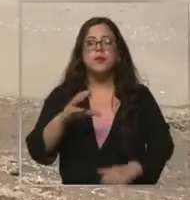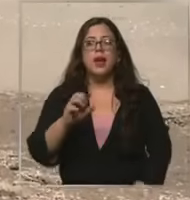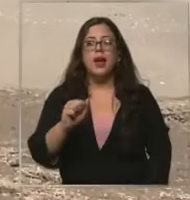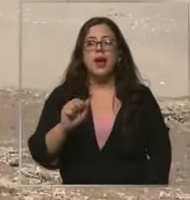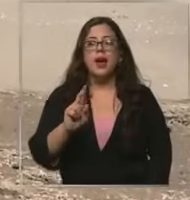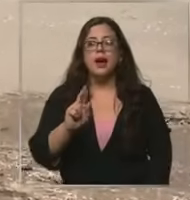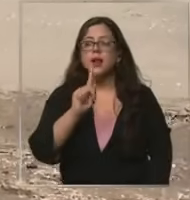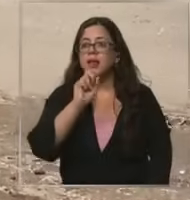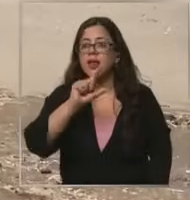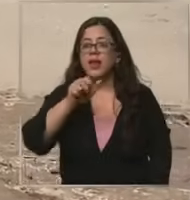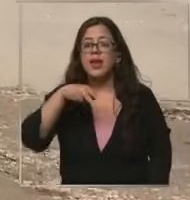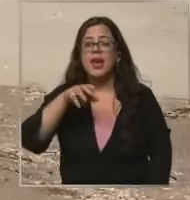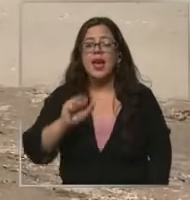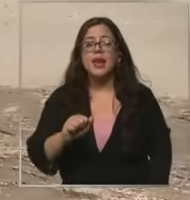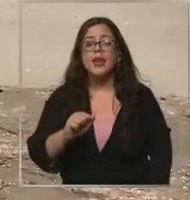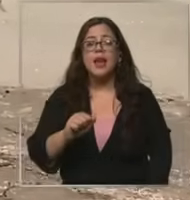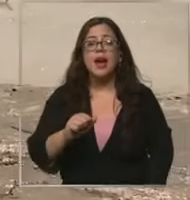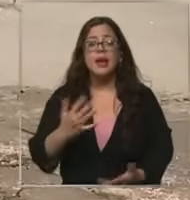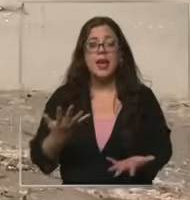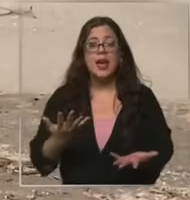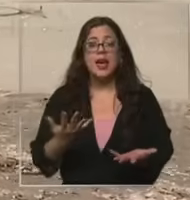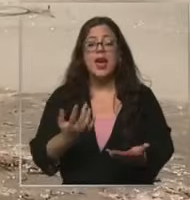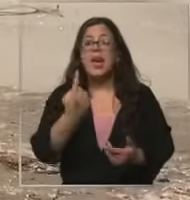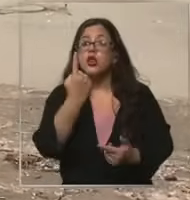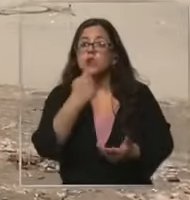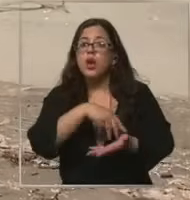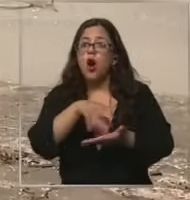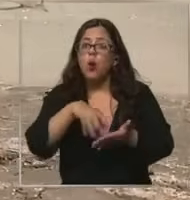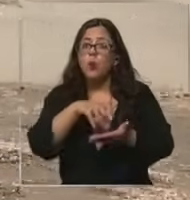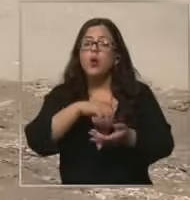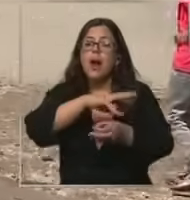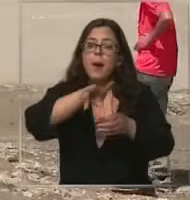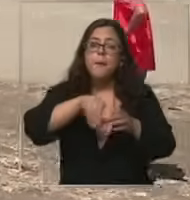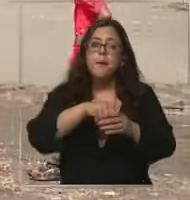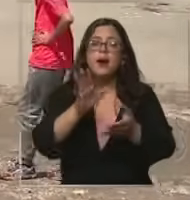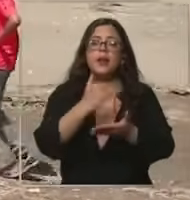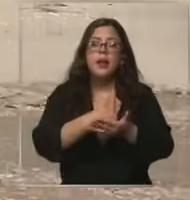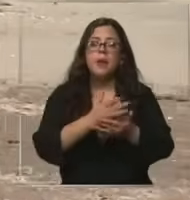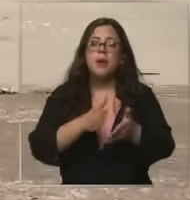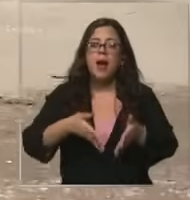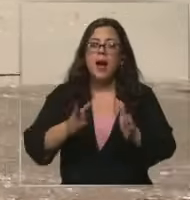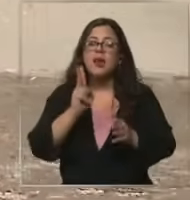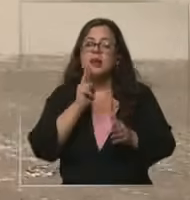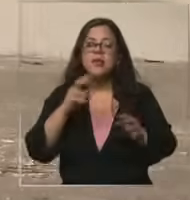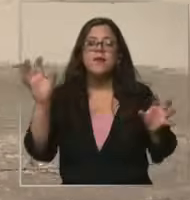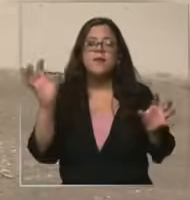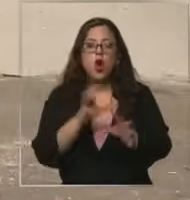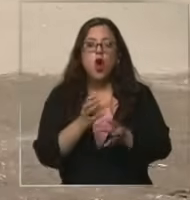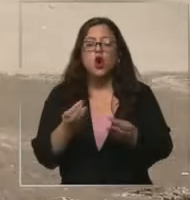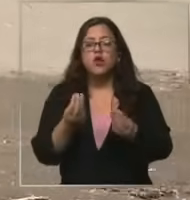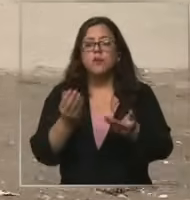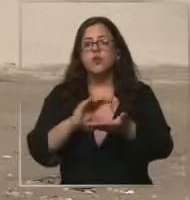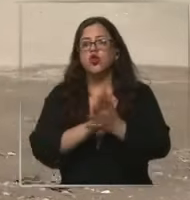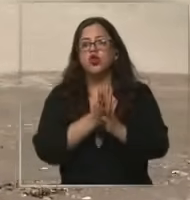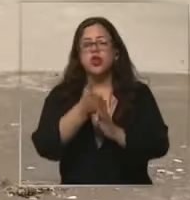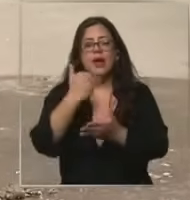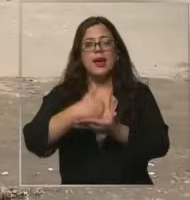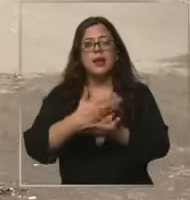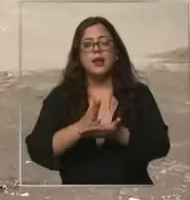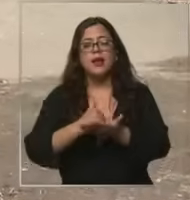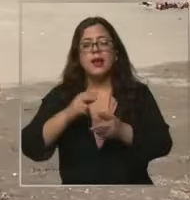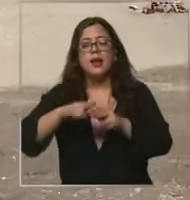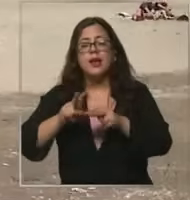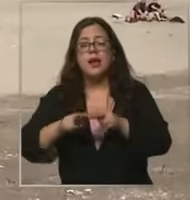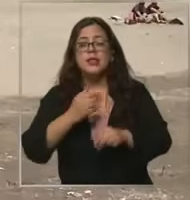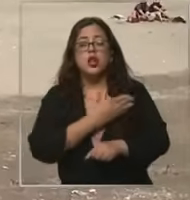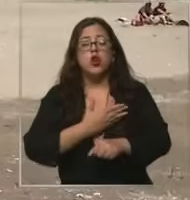las comunas, de las 48 comunas en el país que están en plan calle sin violencia, y esperamos que obviamente todas estas estrategias que ha realizado el